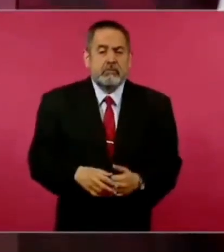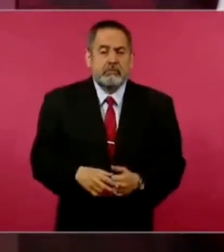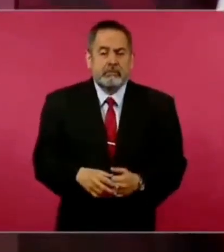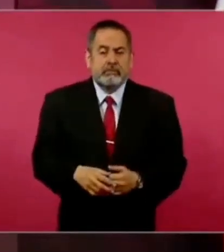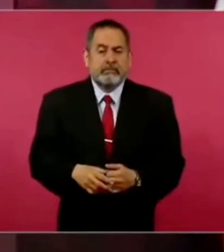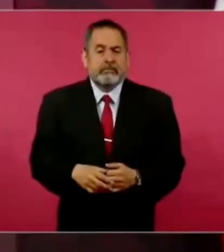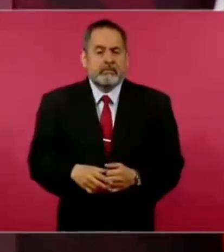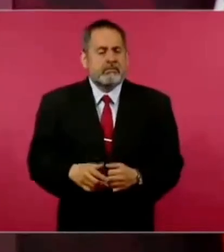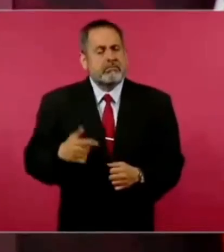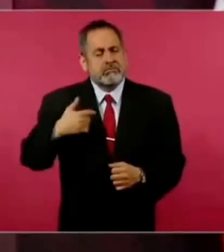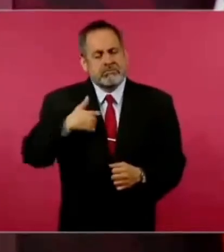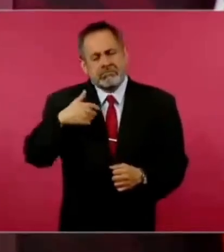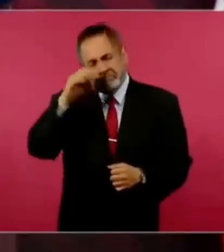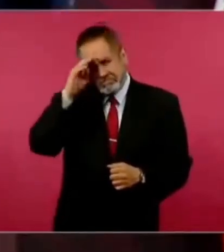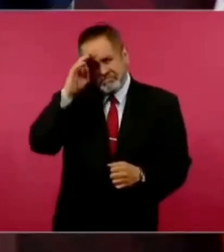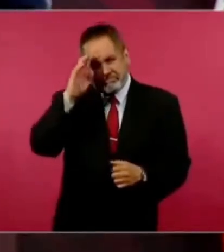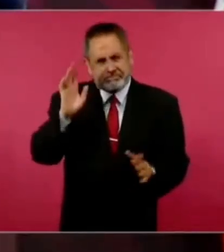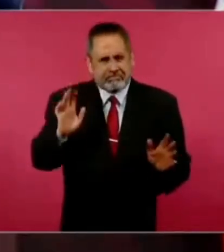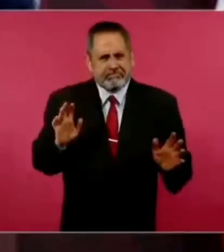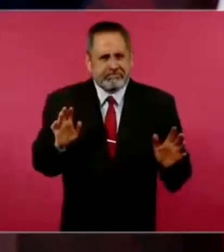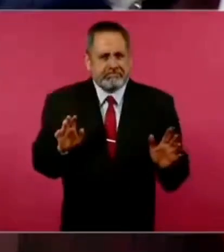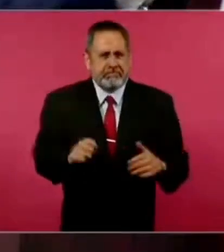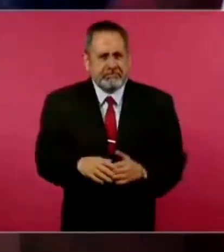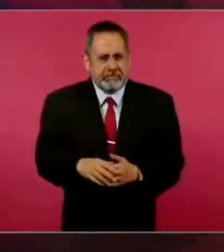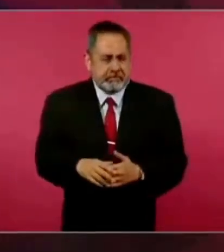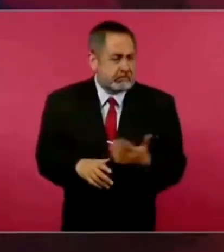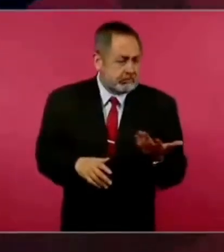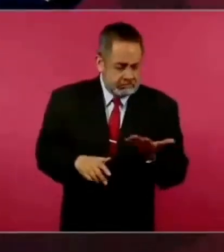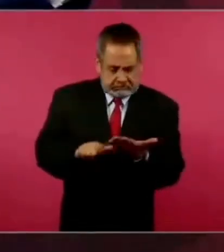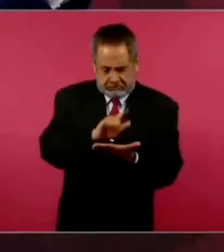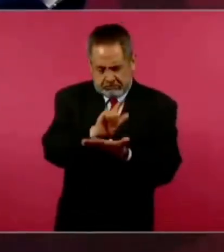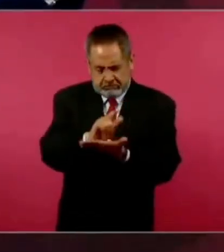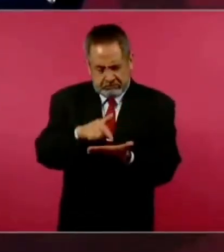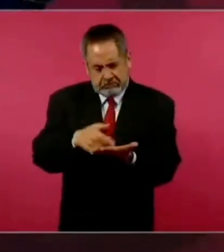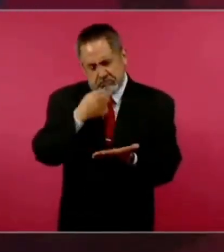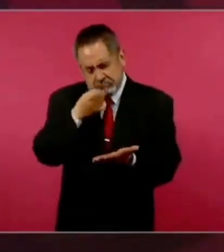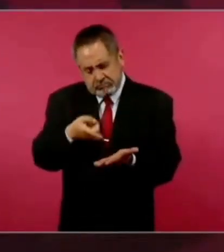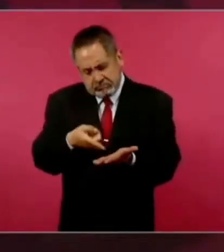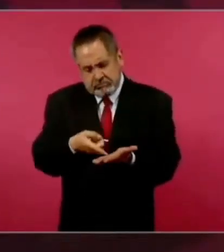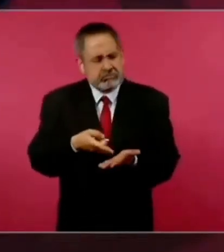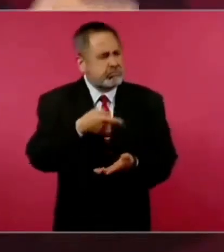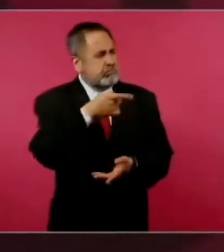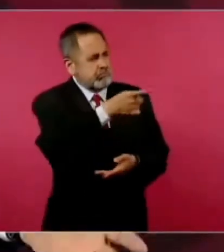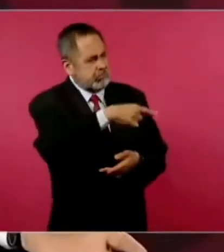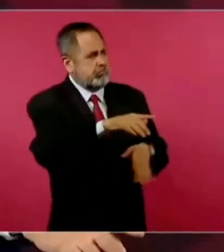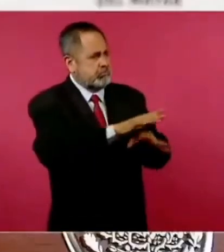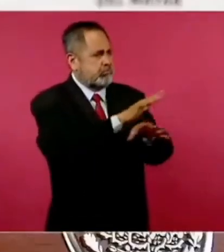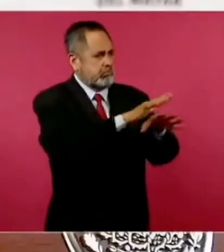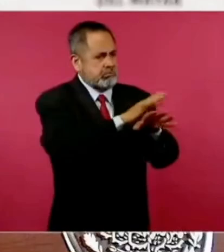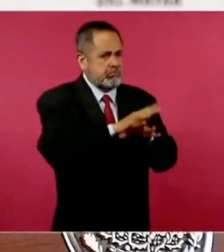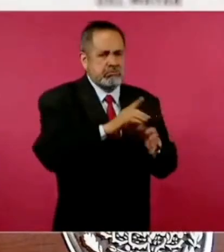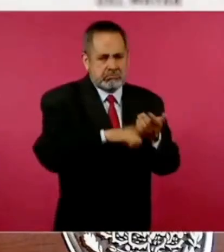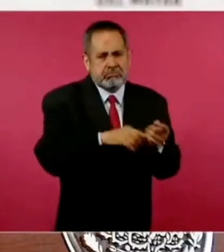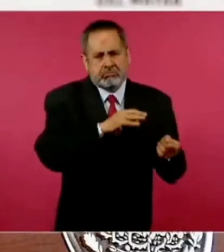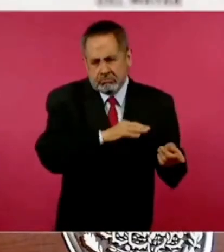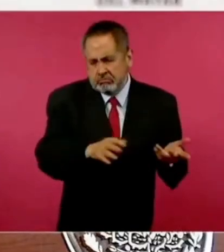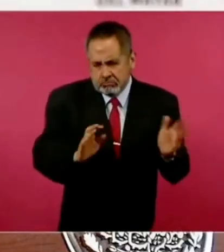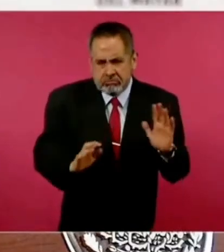pues pensé, como la ley lo permite y el presidente